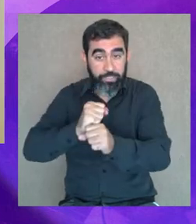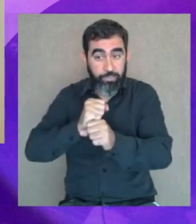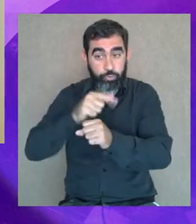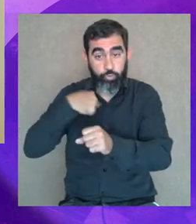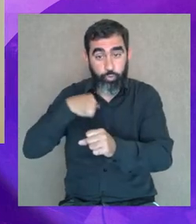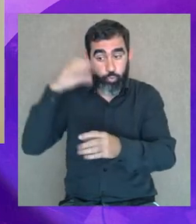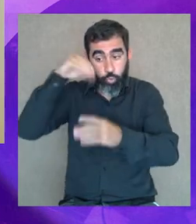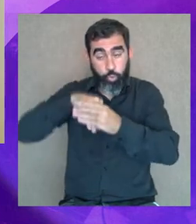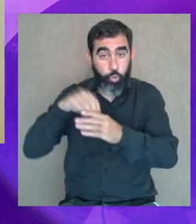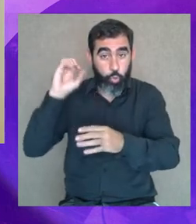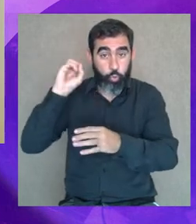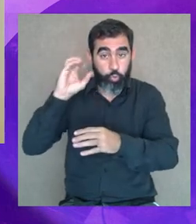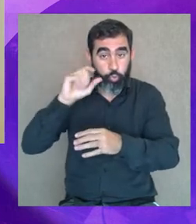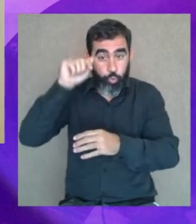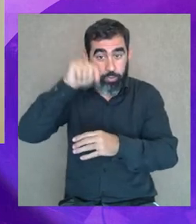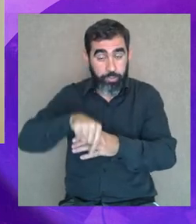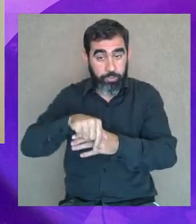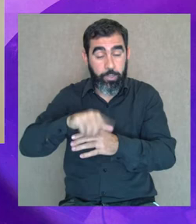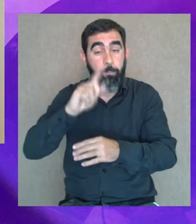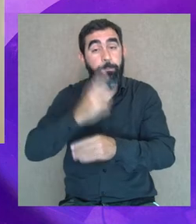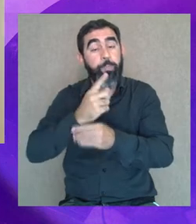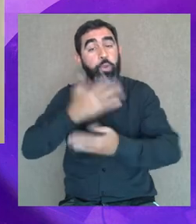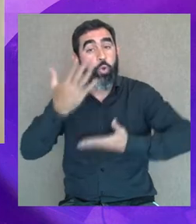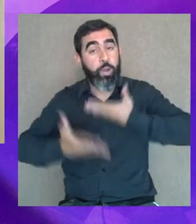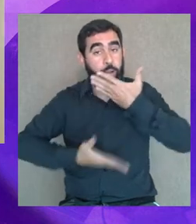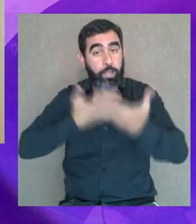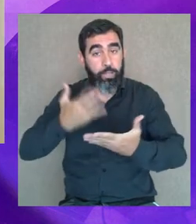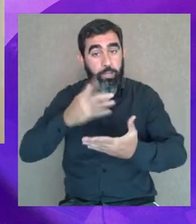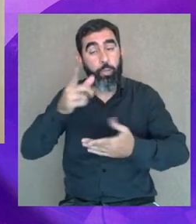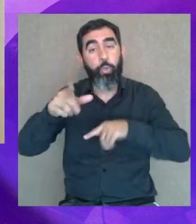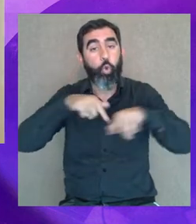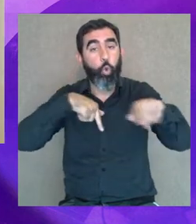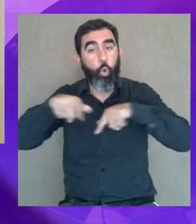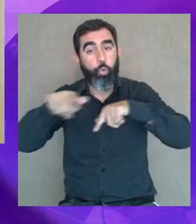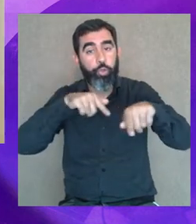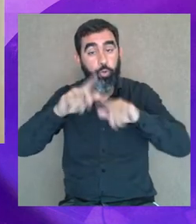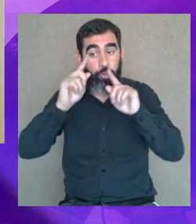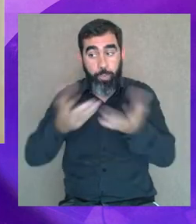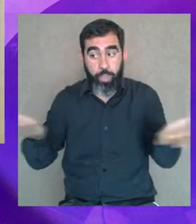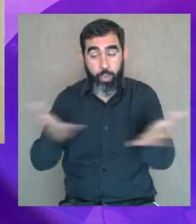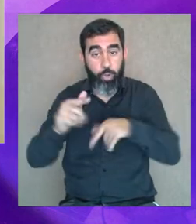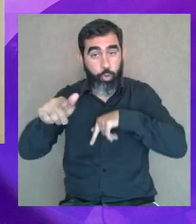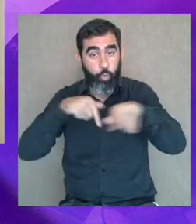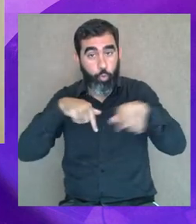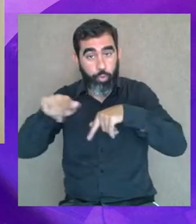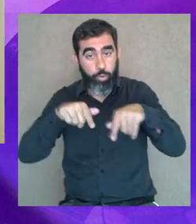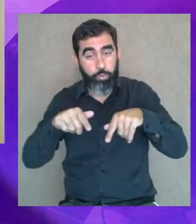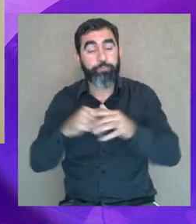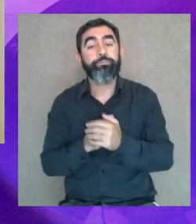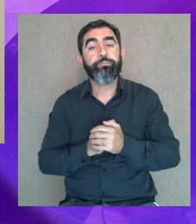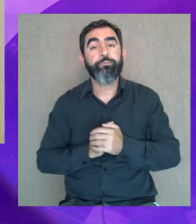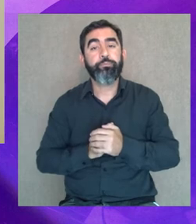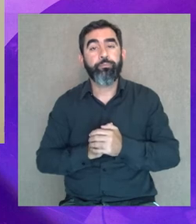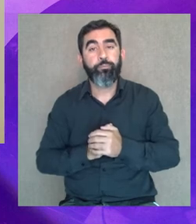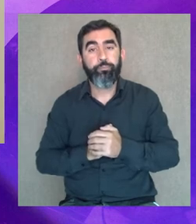octubre y yo pertenezco las tiras del polo primero como cantante luego como coordinadora que es en lo que estoy ahora buscamos